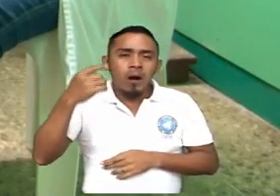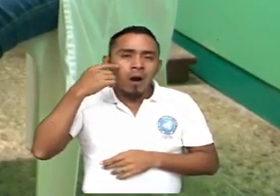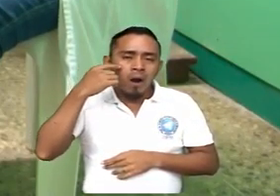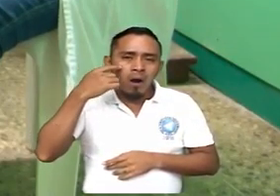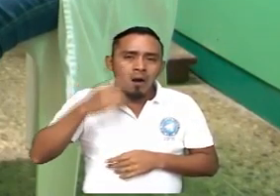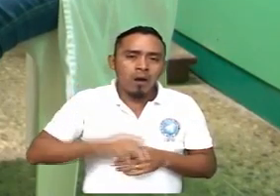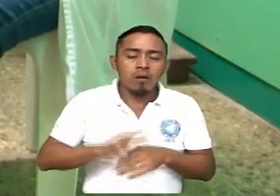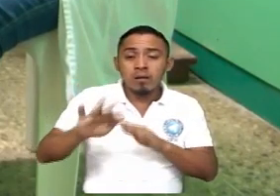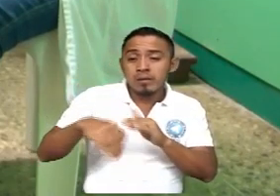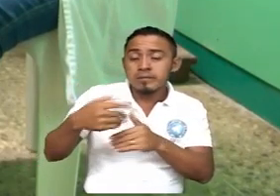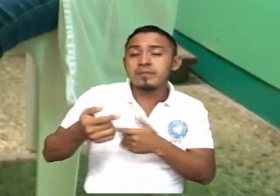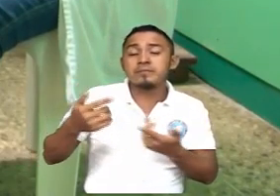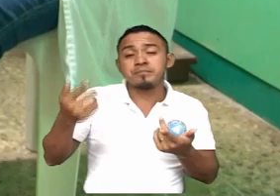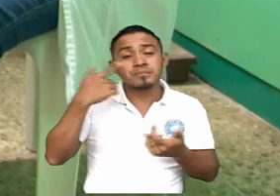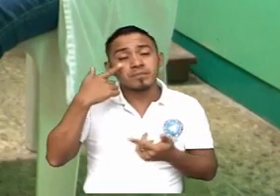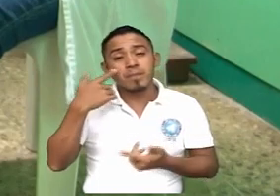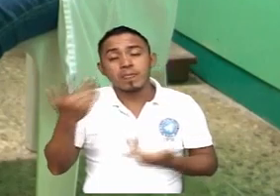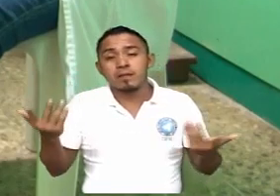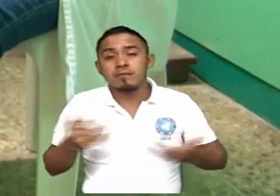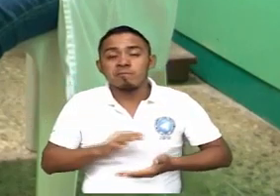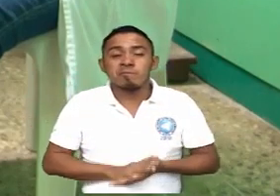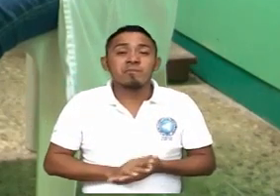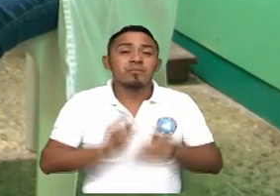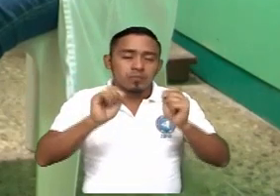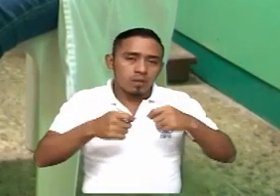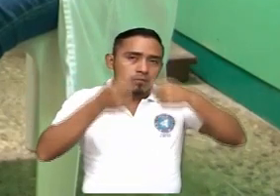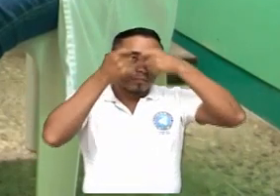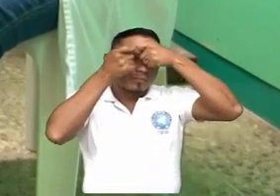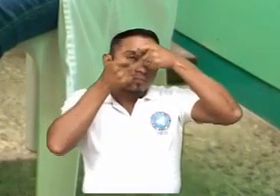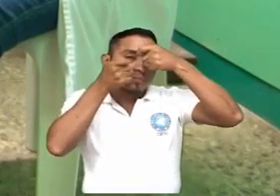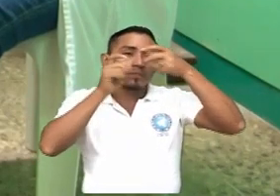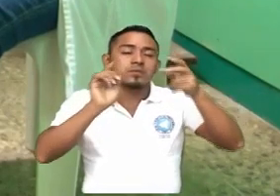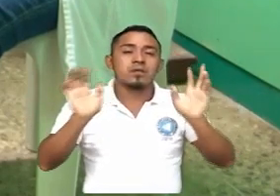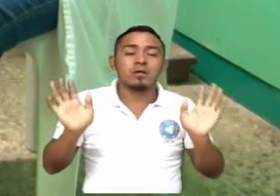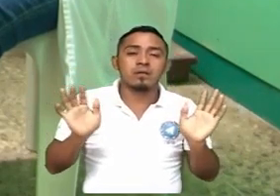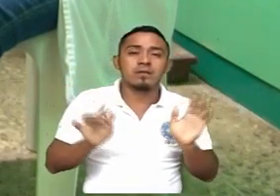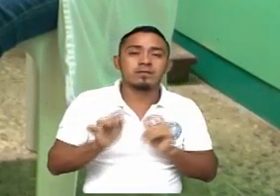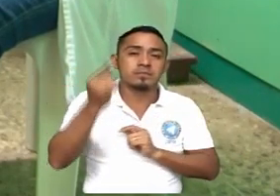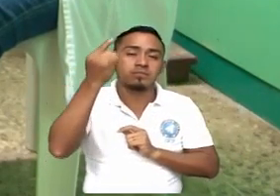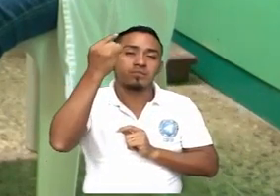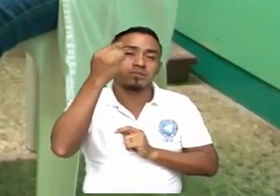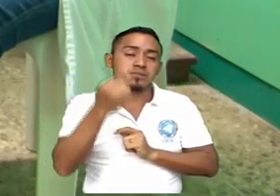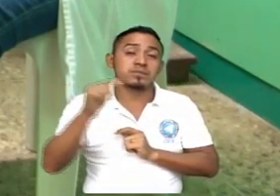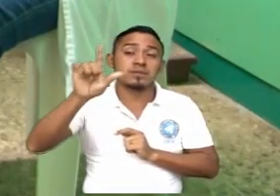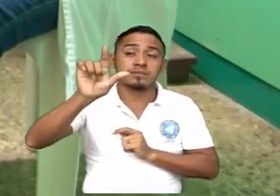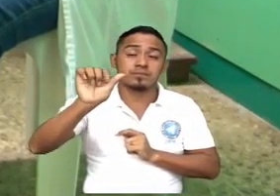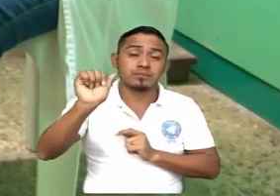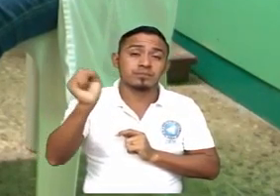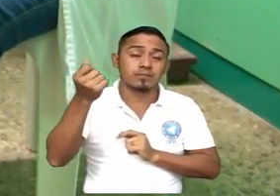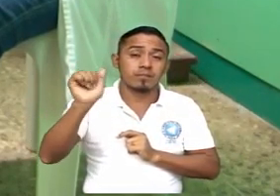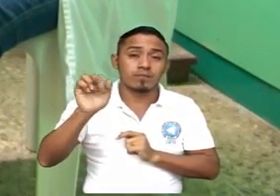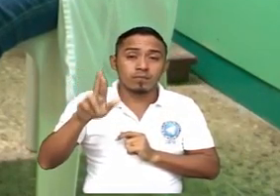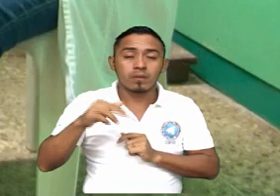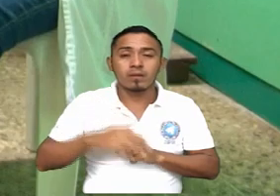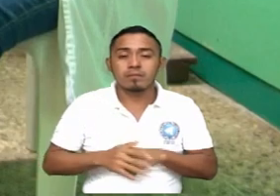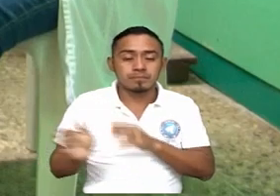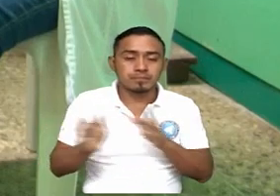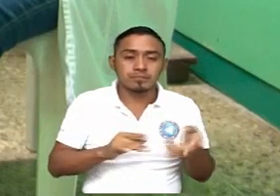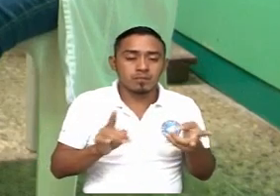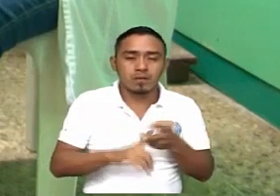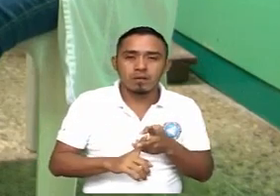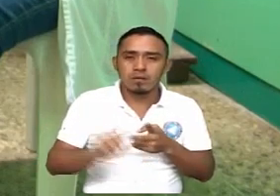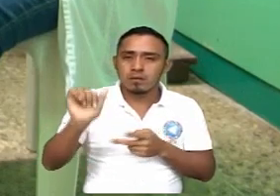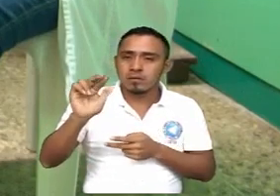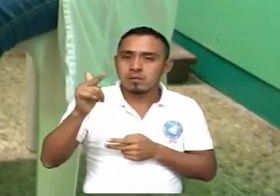decidimos qué tipo de tratamiento puede ser quirúrgico, con procedimiento láser en algunos glaucomas, y si es de ángulo abierto